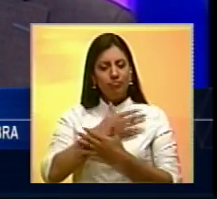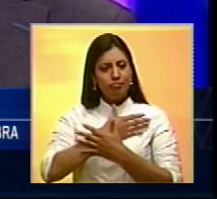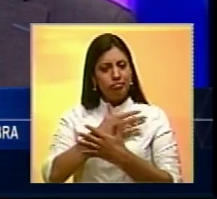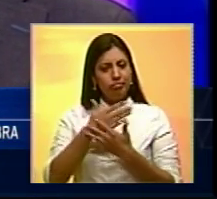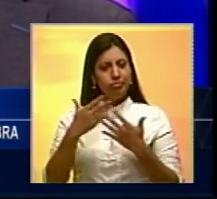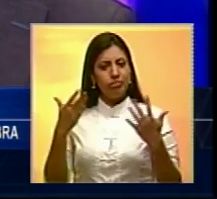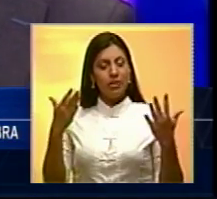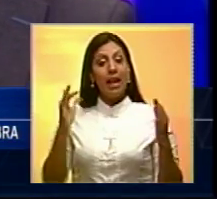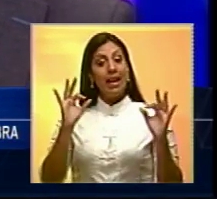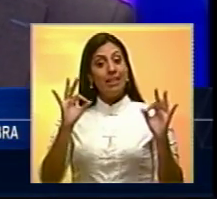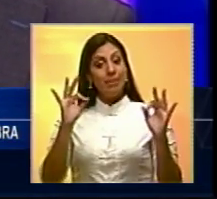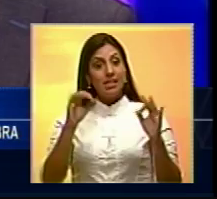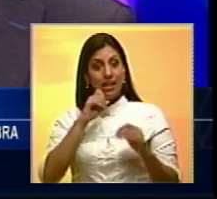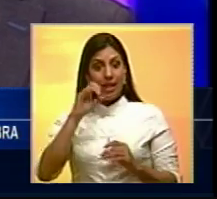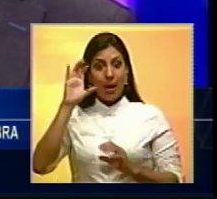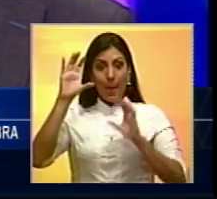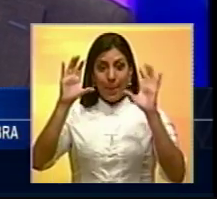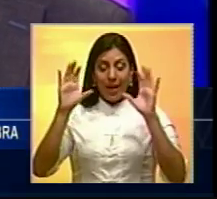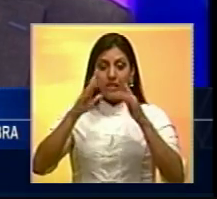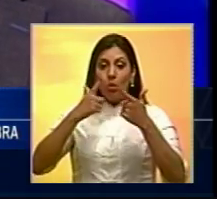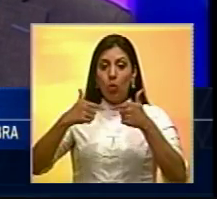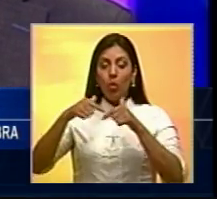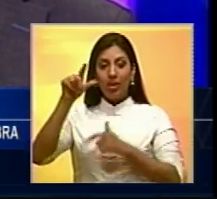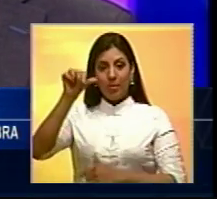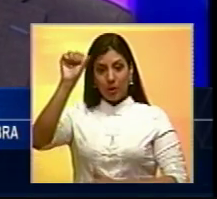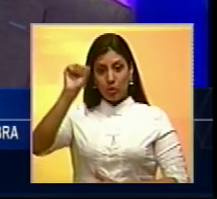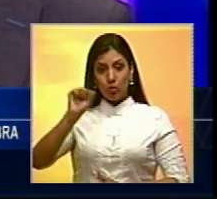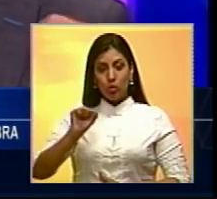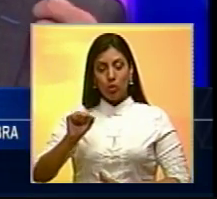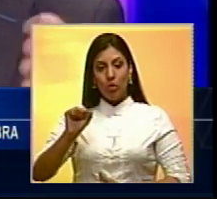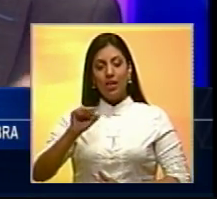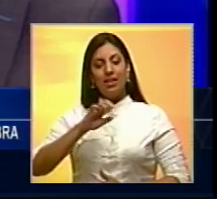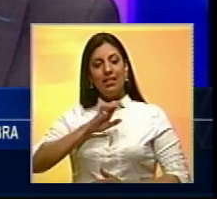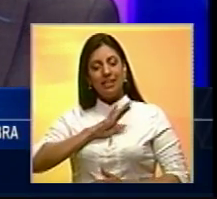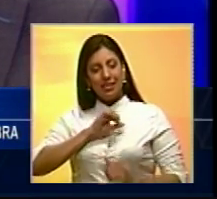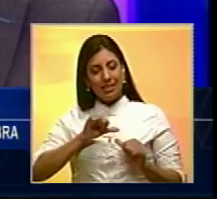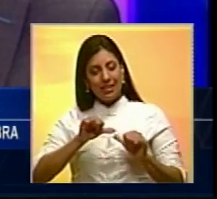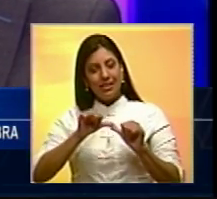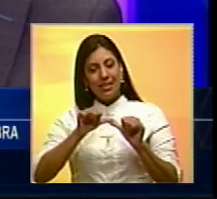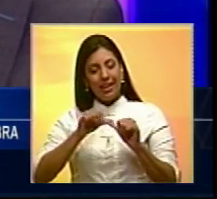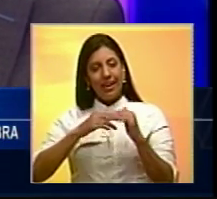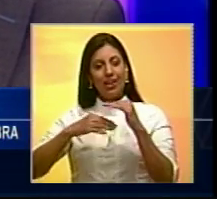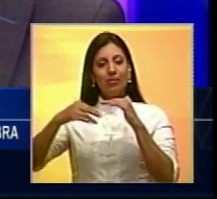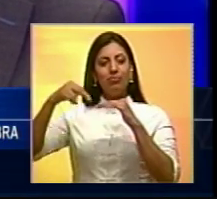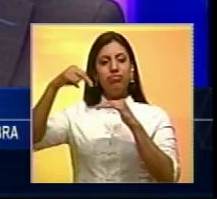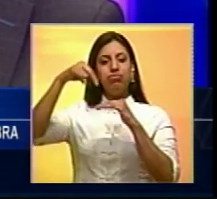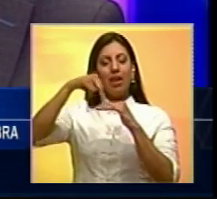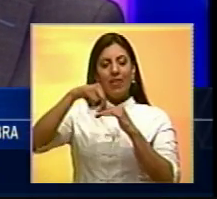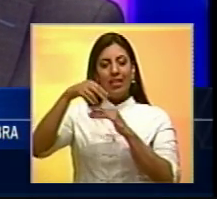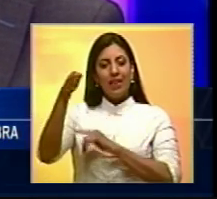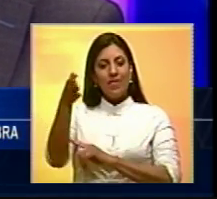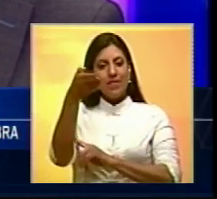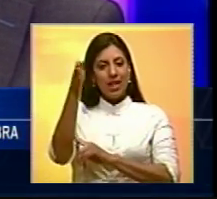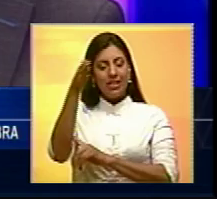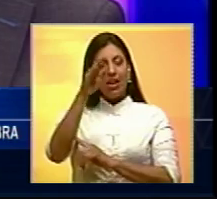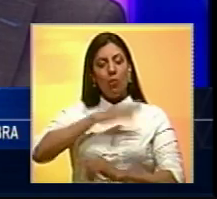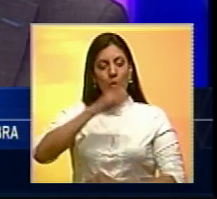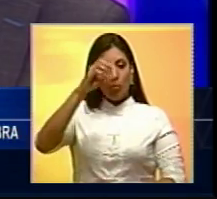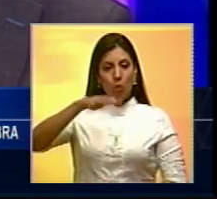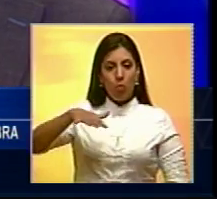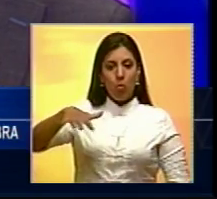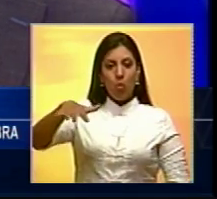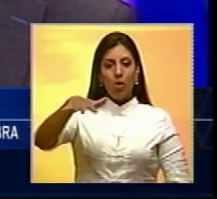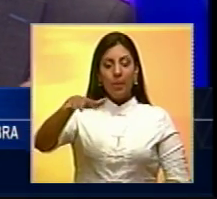solidaridad, especialmente con los países del área y con los países del sur. Va a seguir levantando las banderas de la autodeterminación de los pueblos y